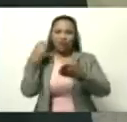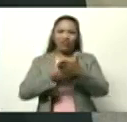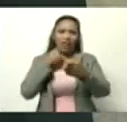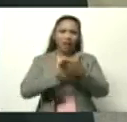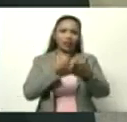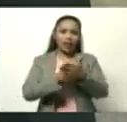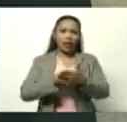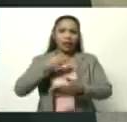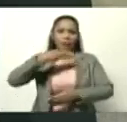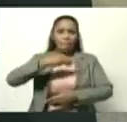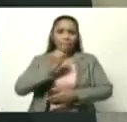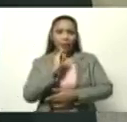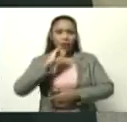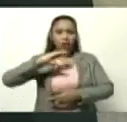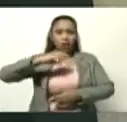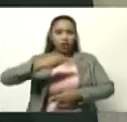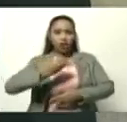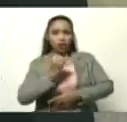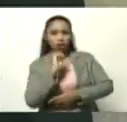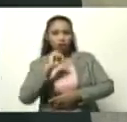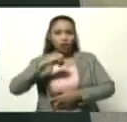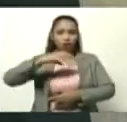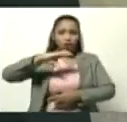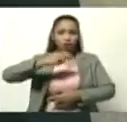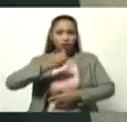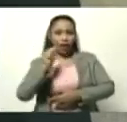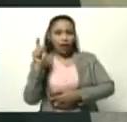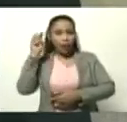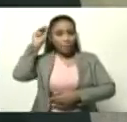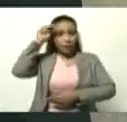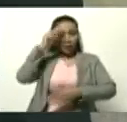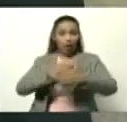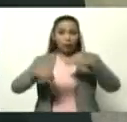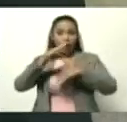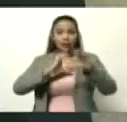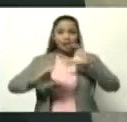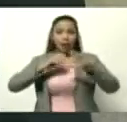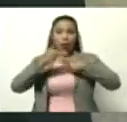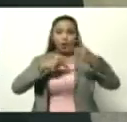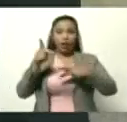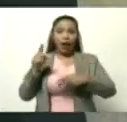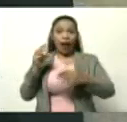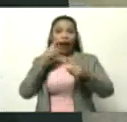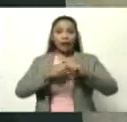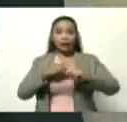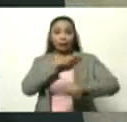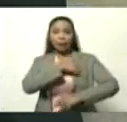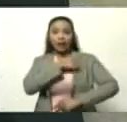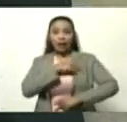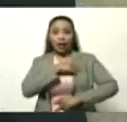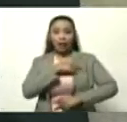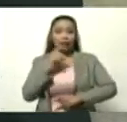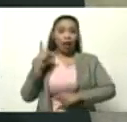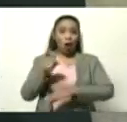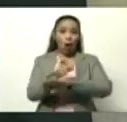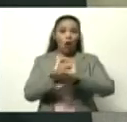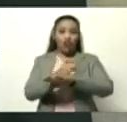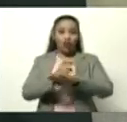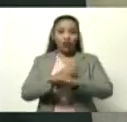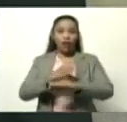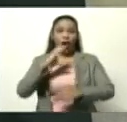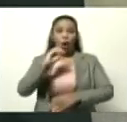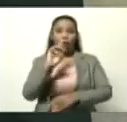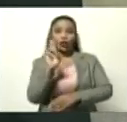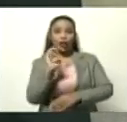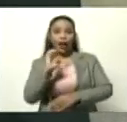pichincha licenciada en sociología y maestría en ciencias políticas además es ministra de cultura durante el gobierno de rafael correa que han dado importantes reflexiones